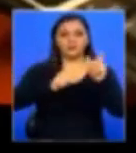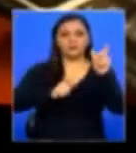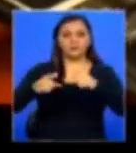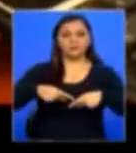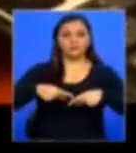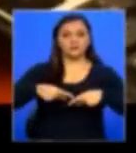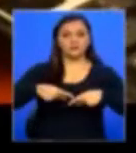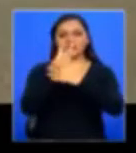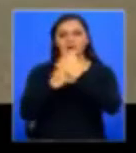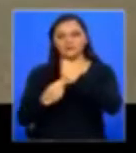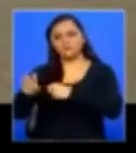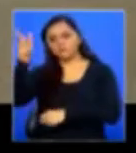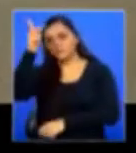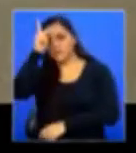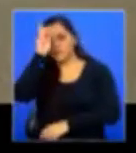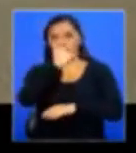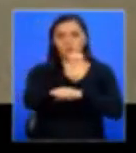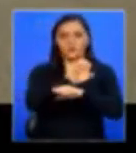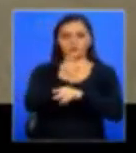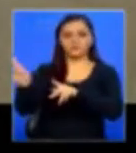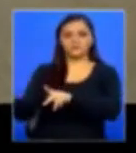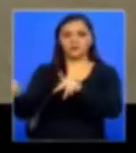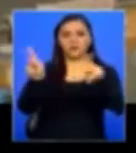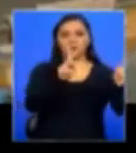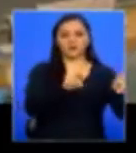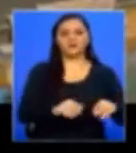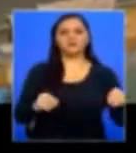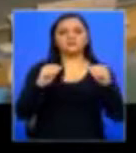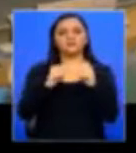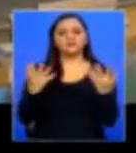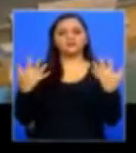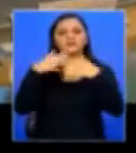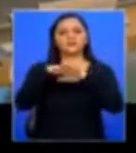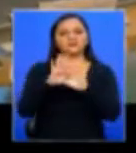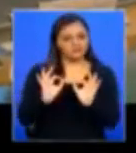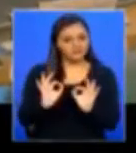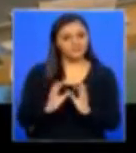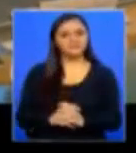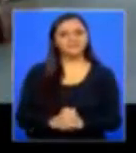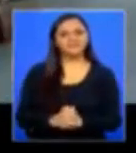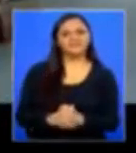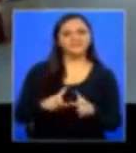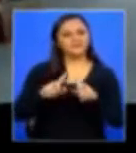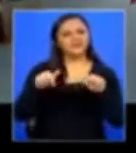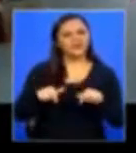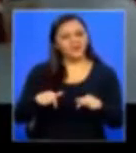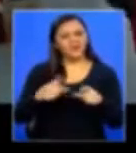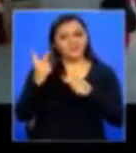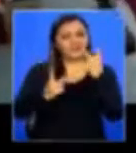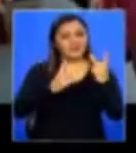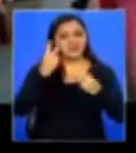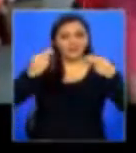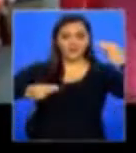habitantes de los dos países, puentes y demás obras de integración fronteriza. Sin duda, quienes